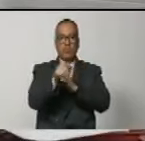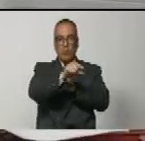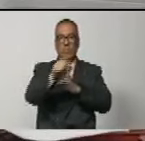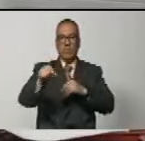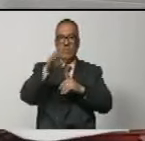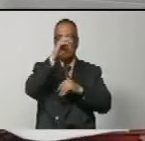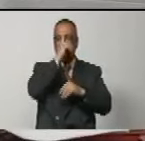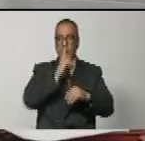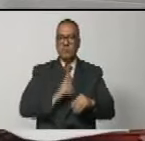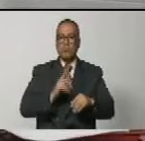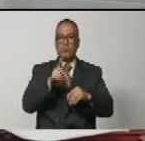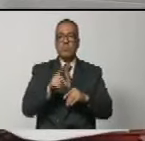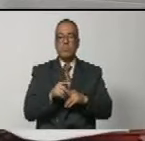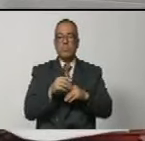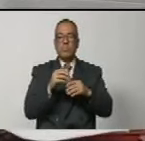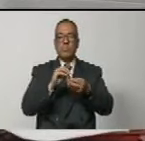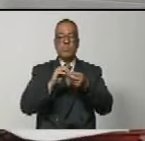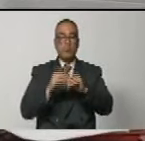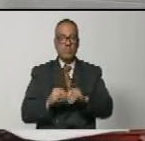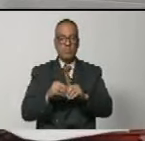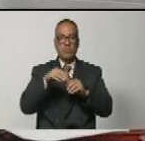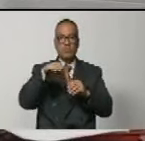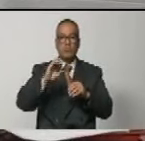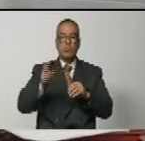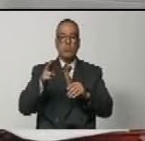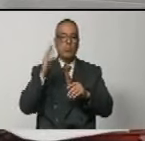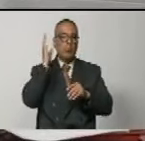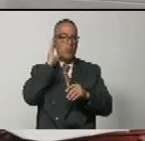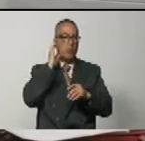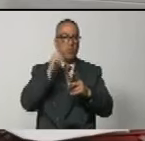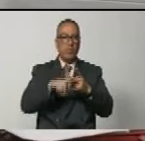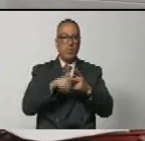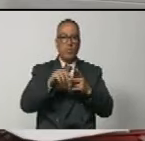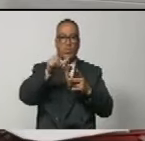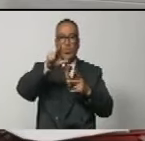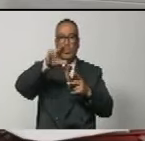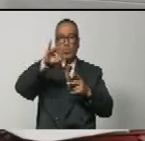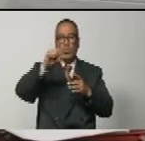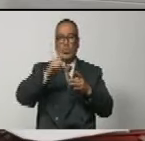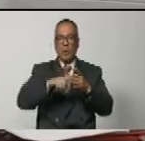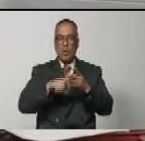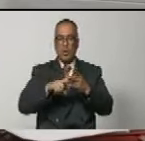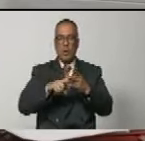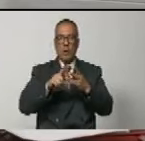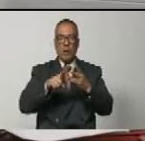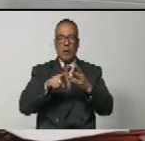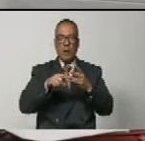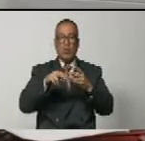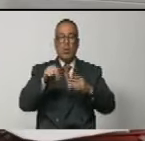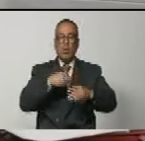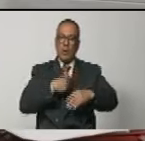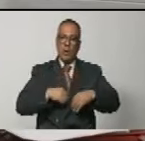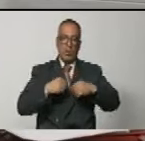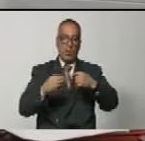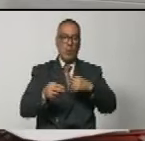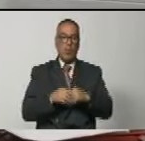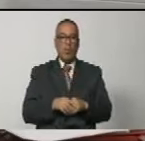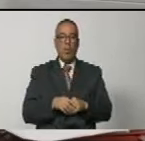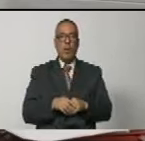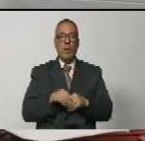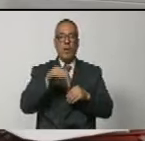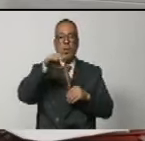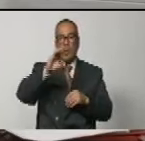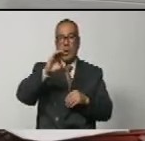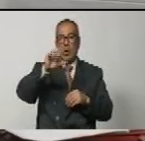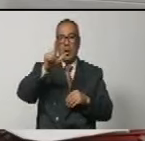con Discapacidad, William Chacoa con una discapacidad auditiva, Luis Roja con una discapacidad neuromusculoesquelética,